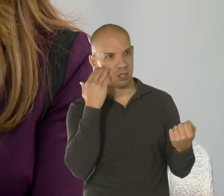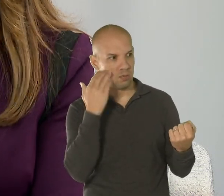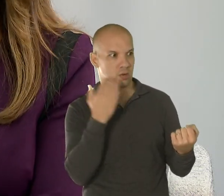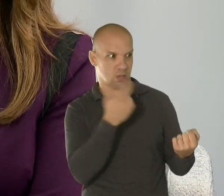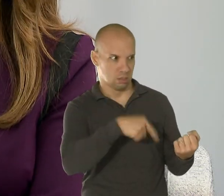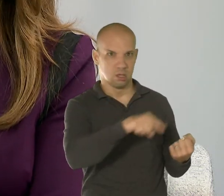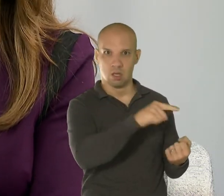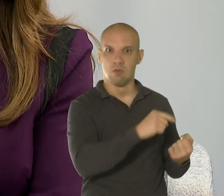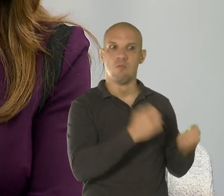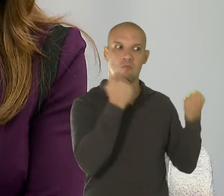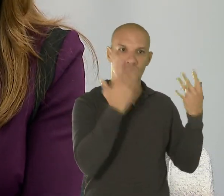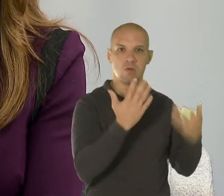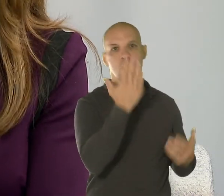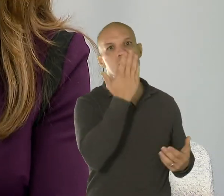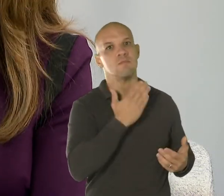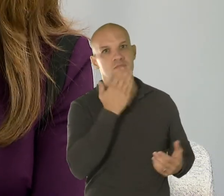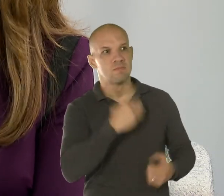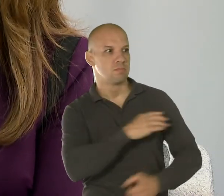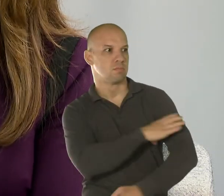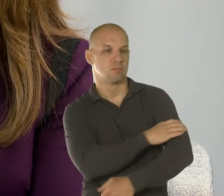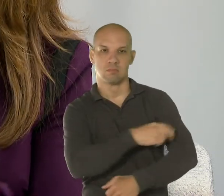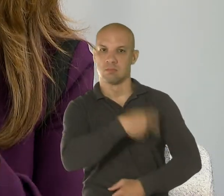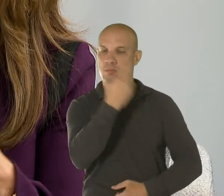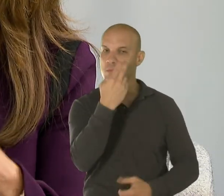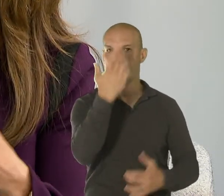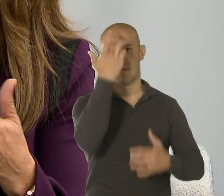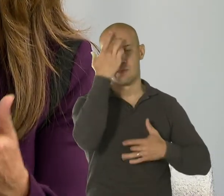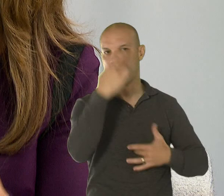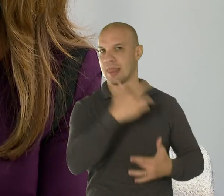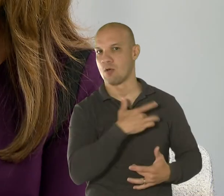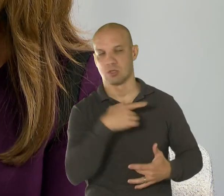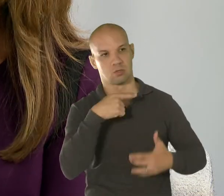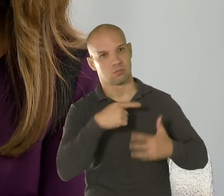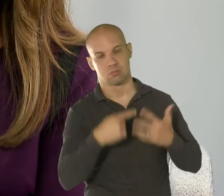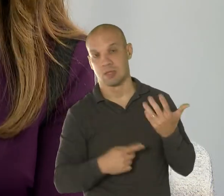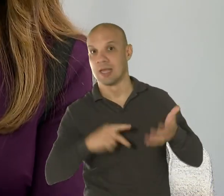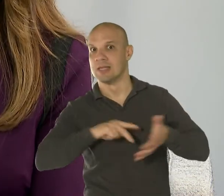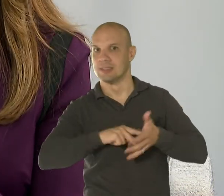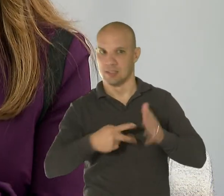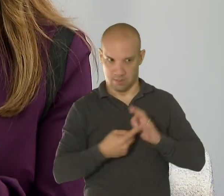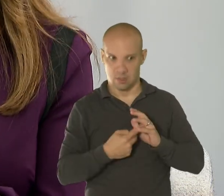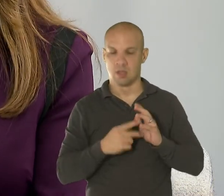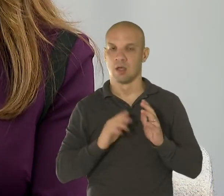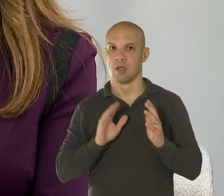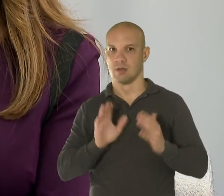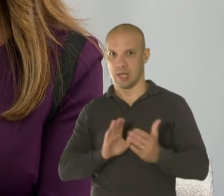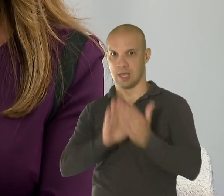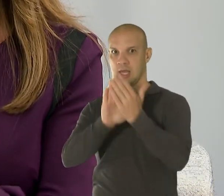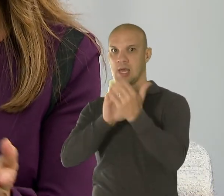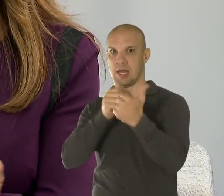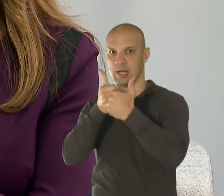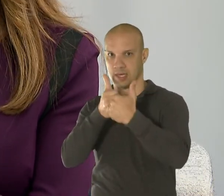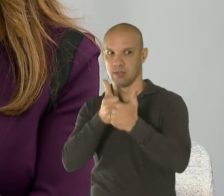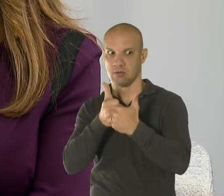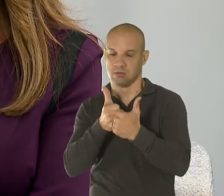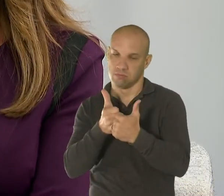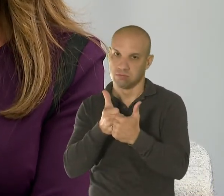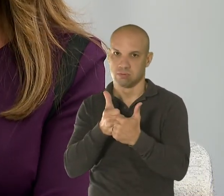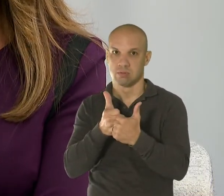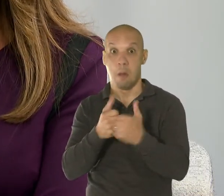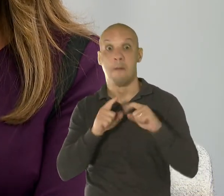de diabetes, alta presión, enfermedad coronaria, etcétera, o sea que es todavía un reto mayor. pero según vemos los retos, también veo